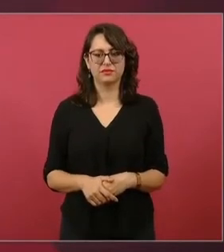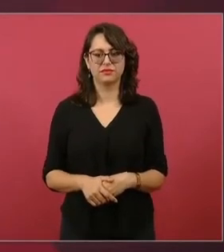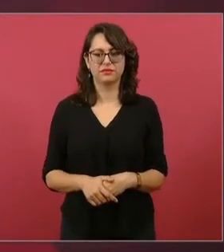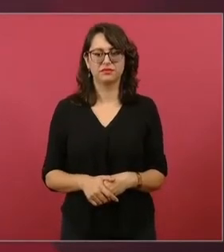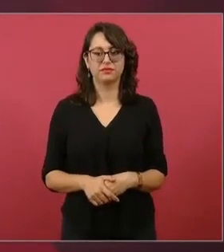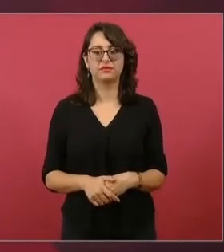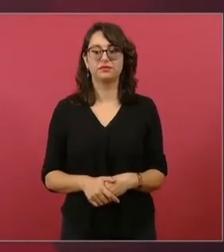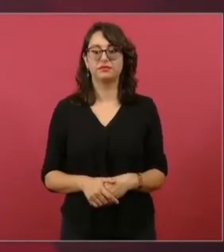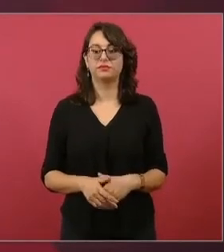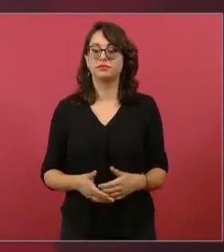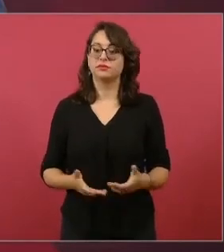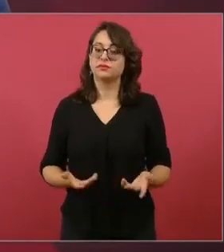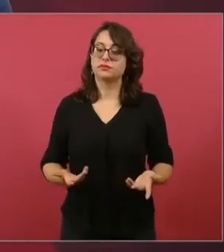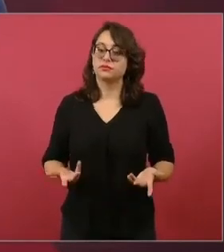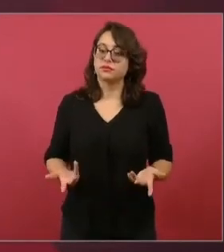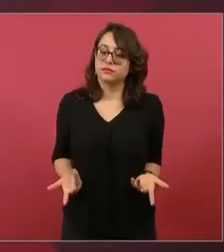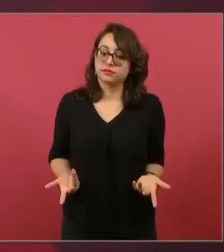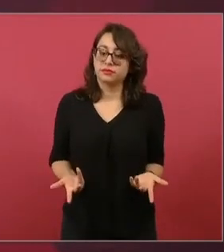Entonces,